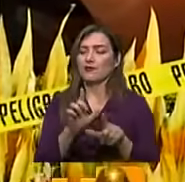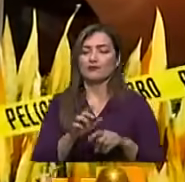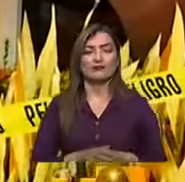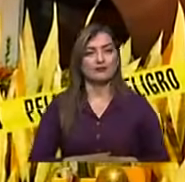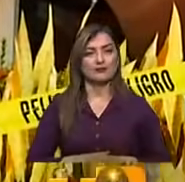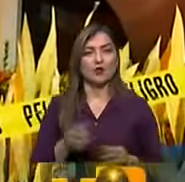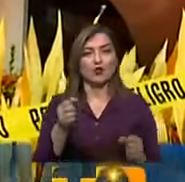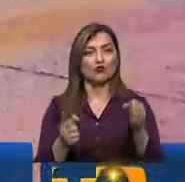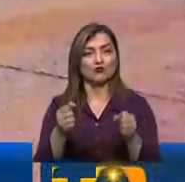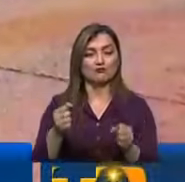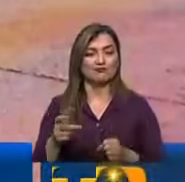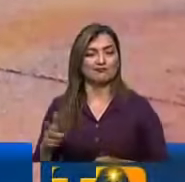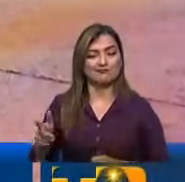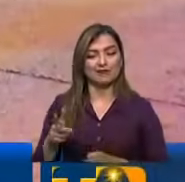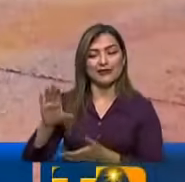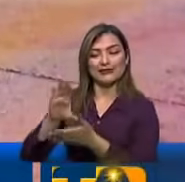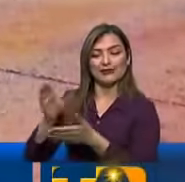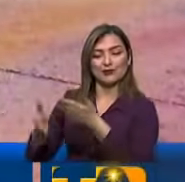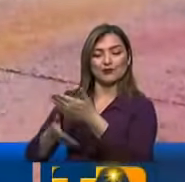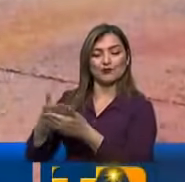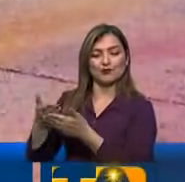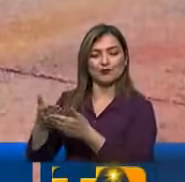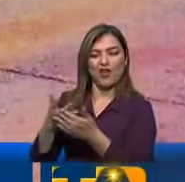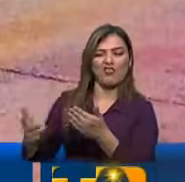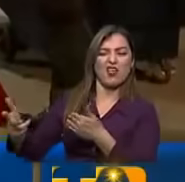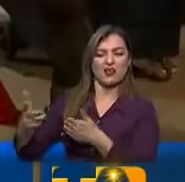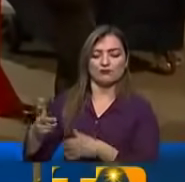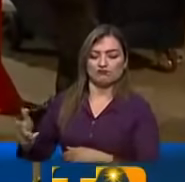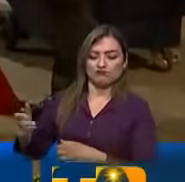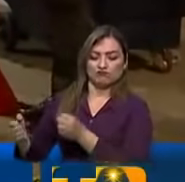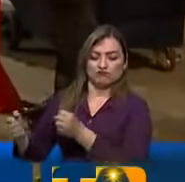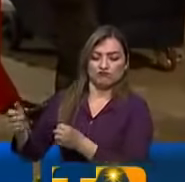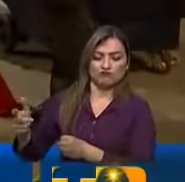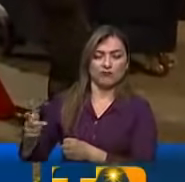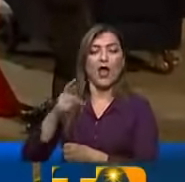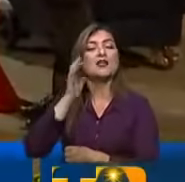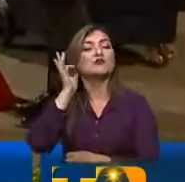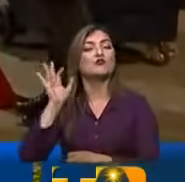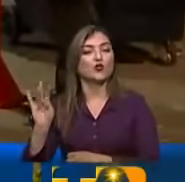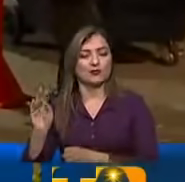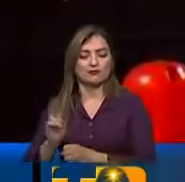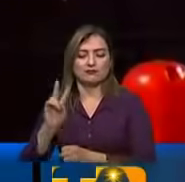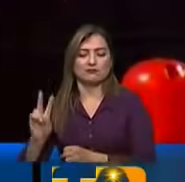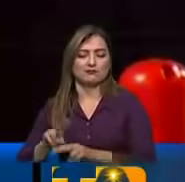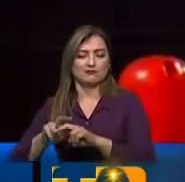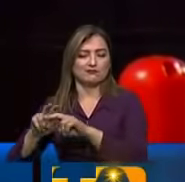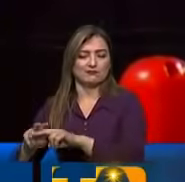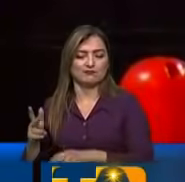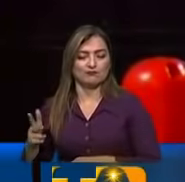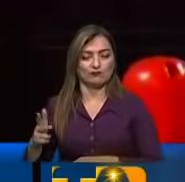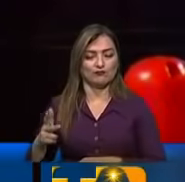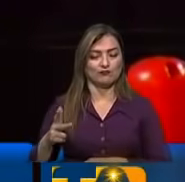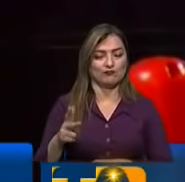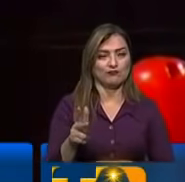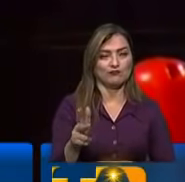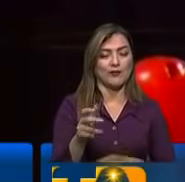conductor de la camioneta se retiraba del centro comercial por la parte posterior. En el momento que salía del parqueo, fue interceptado por 3 sujetos que lo